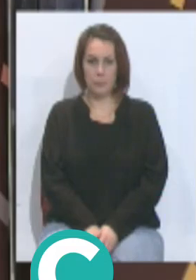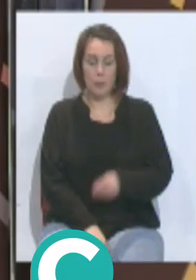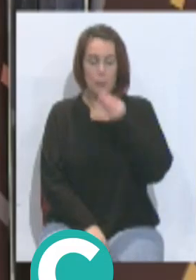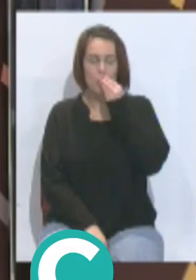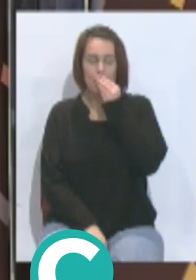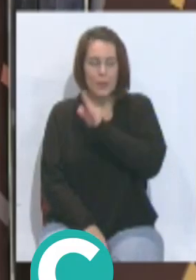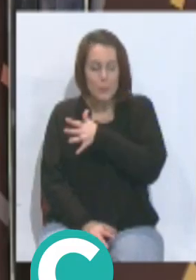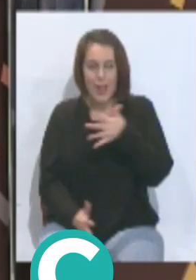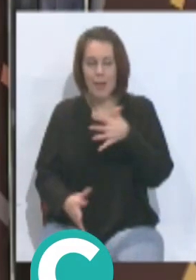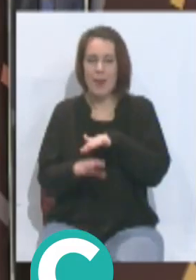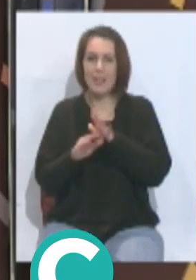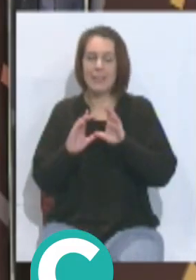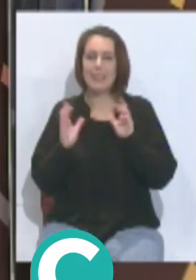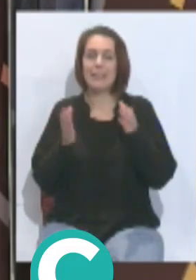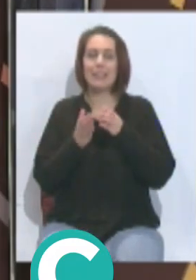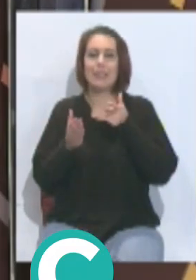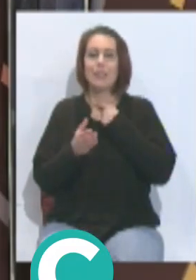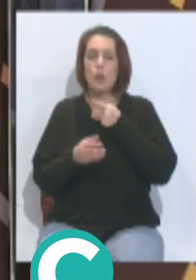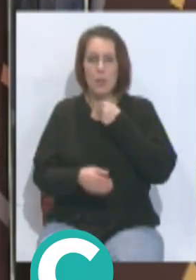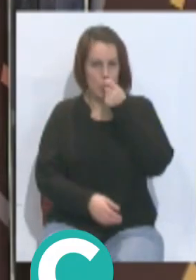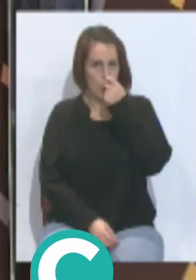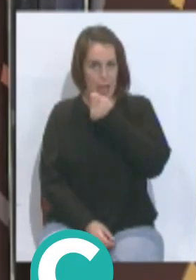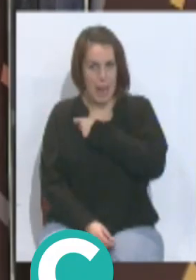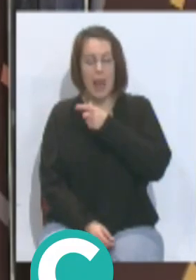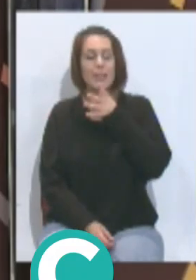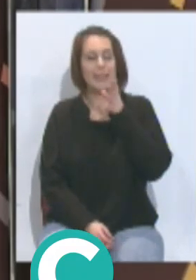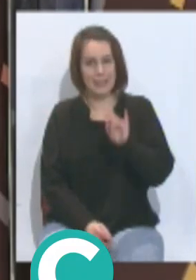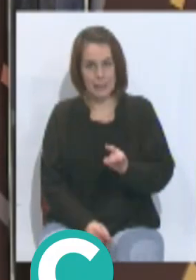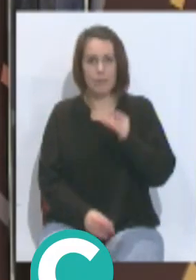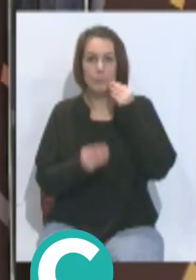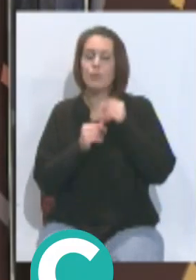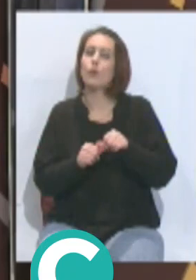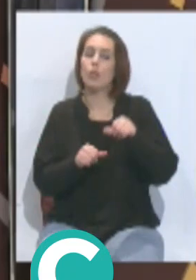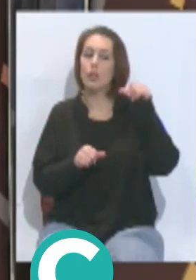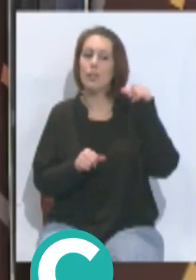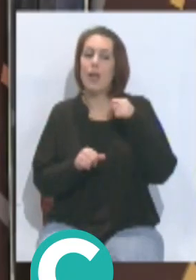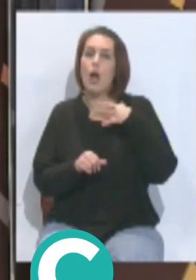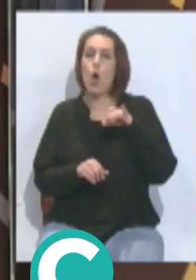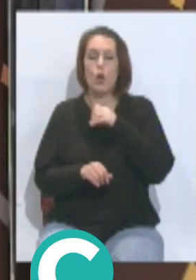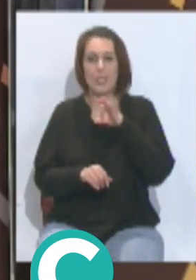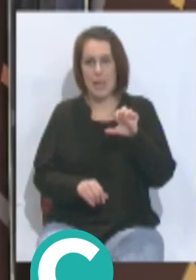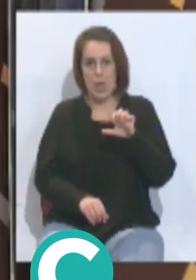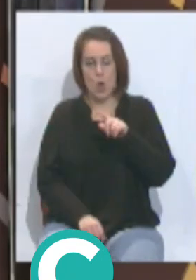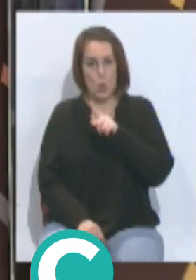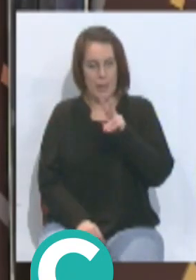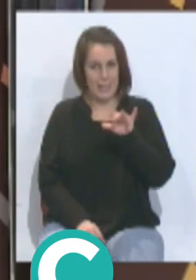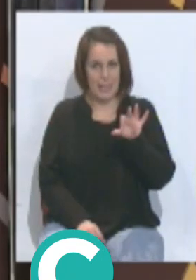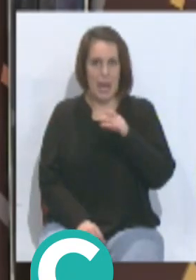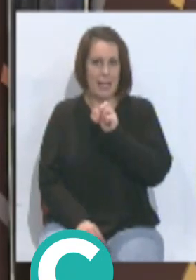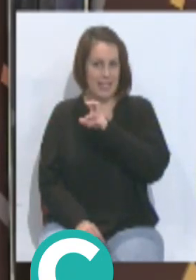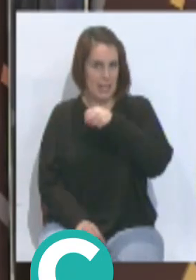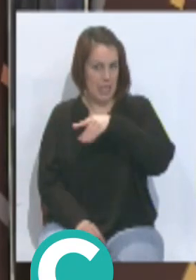Un besazo enorme para la Chirigota de Puerto Real. Y ahora sí, vamos con la antología de José Luis Arniz, con la antología